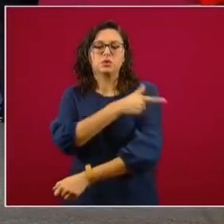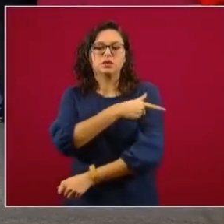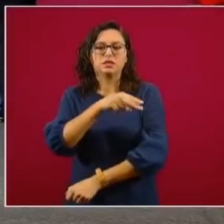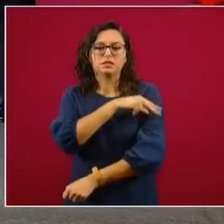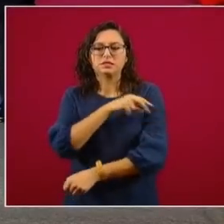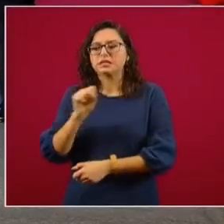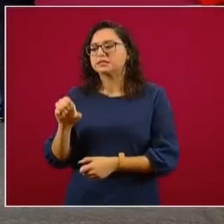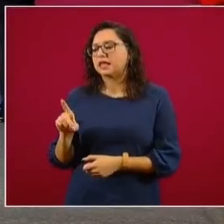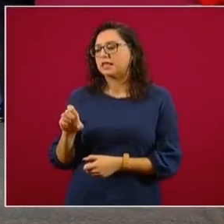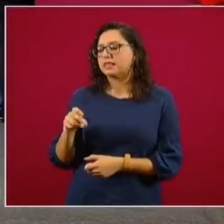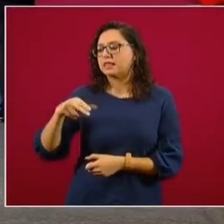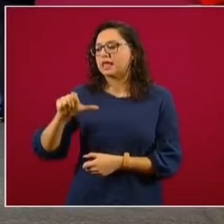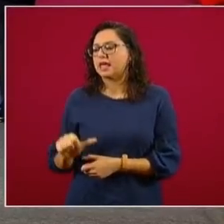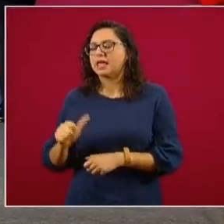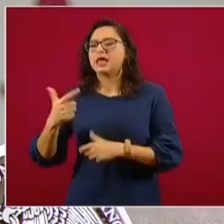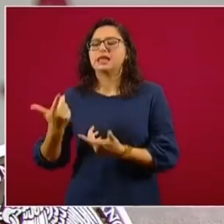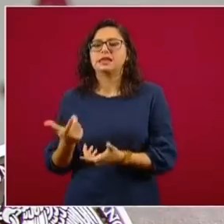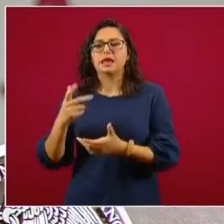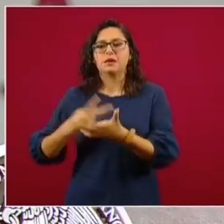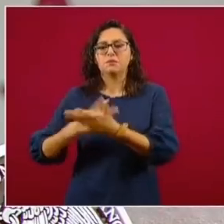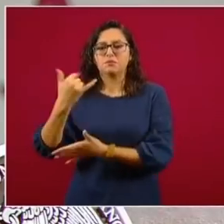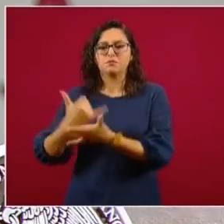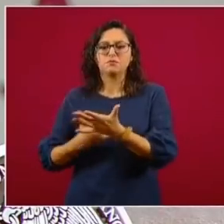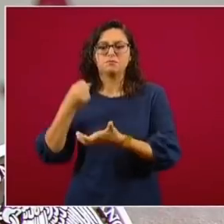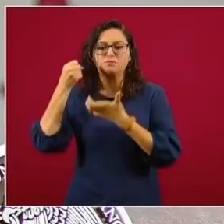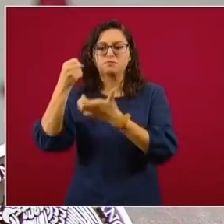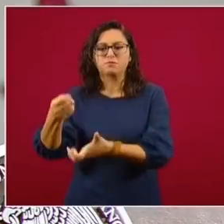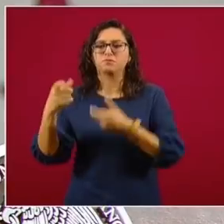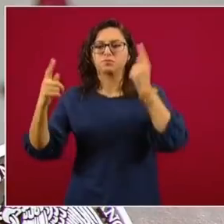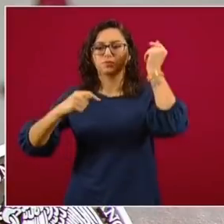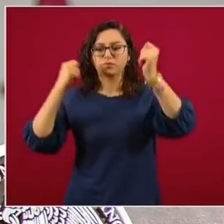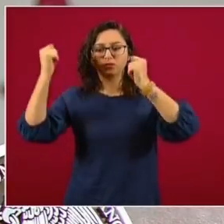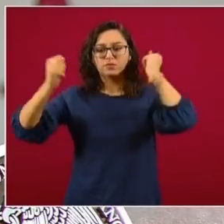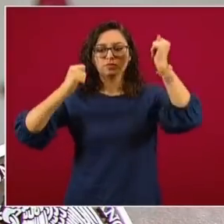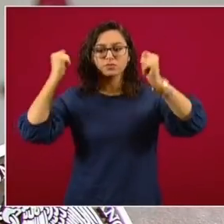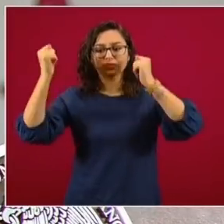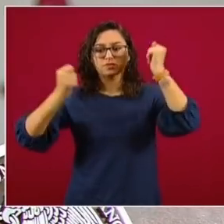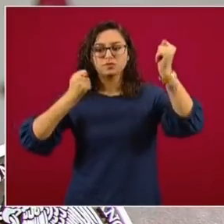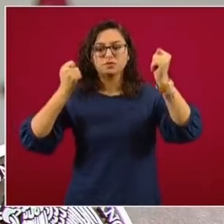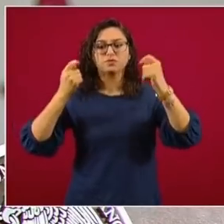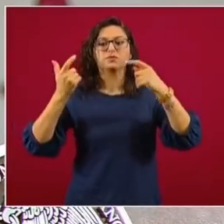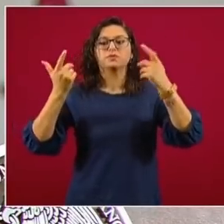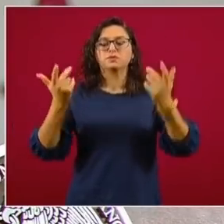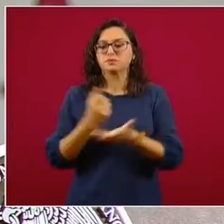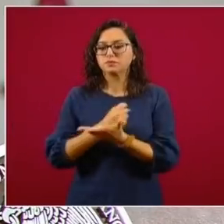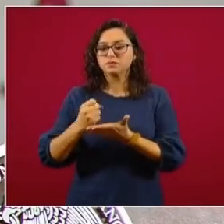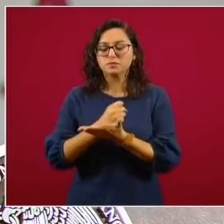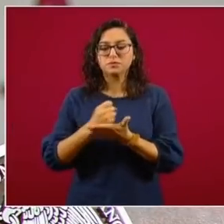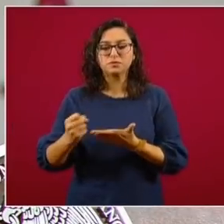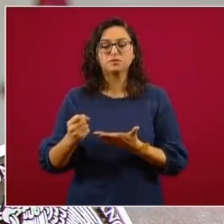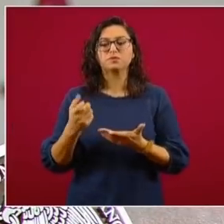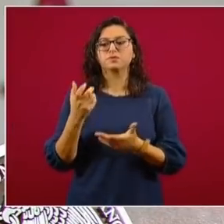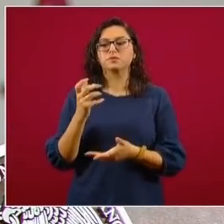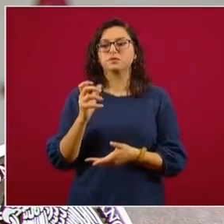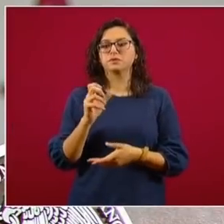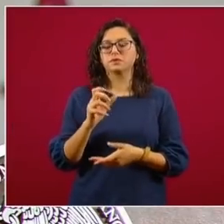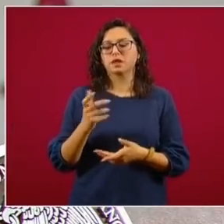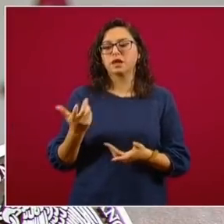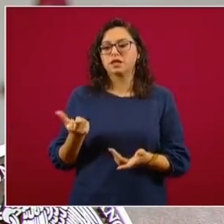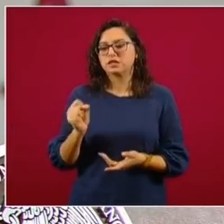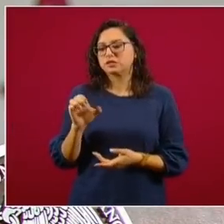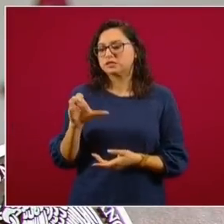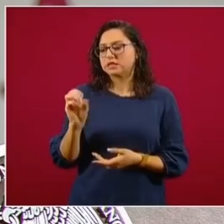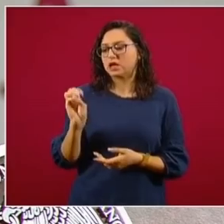defensa, los proyectos de inversión, el turismo, los créditos de la Secretaría de Economía, es